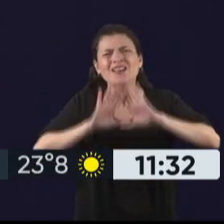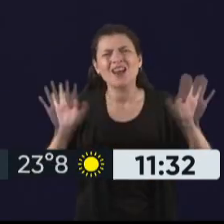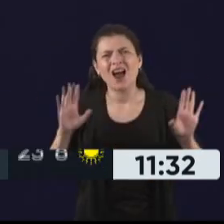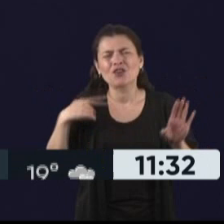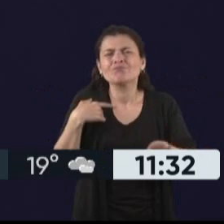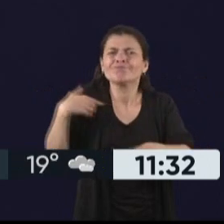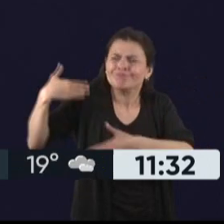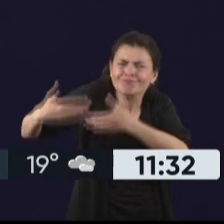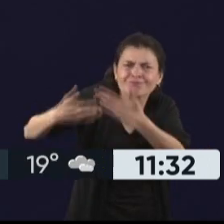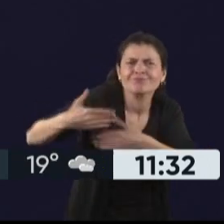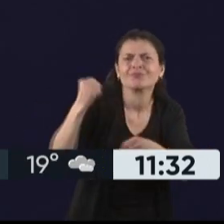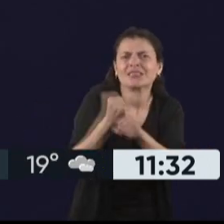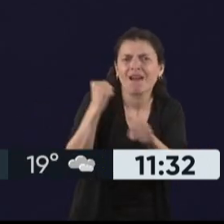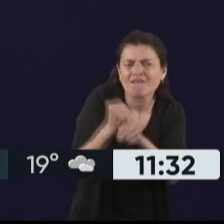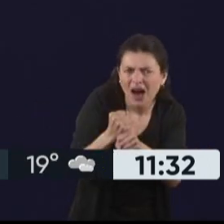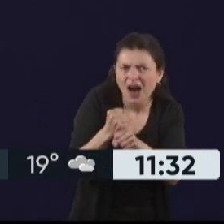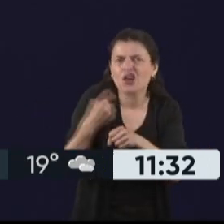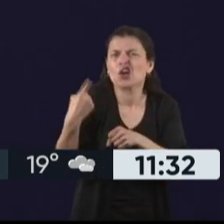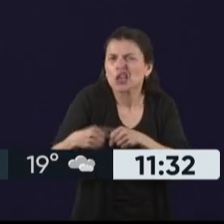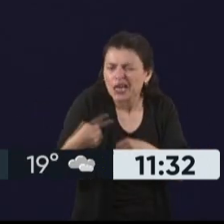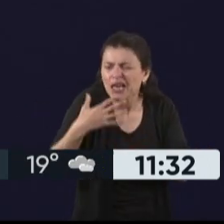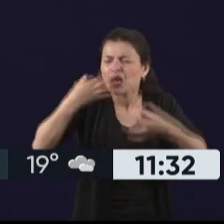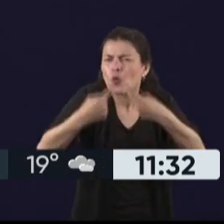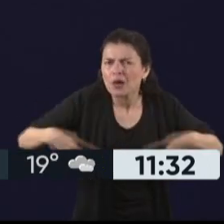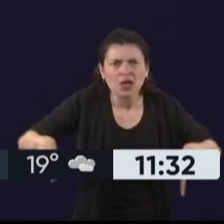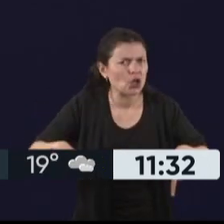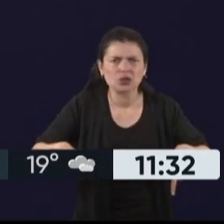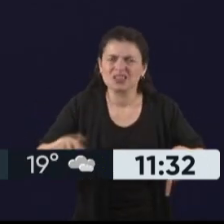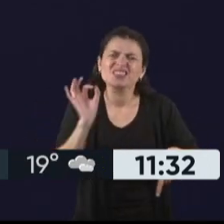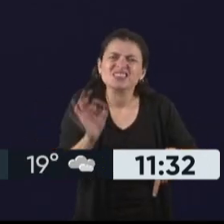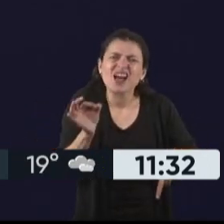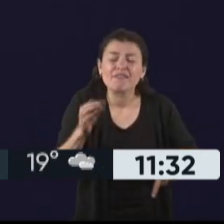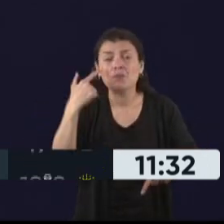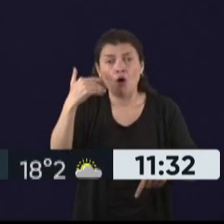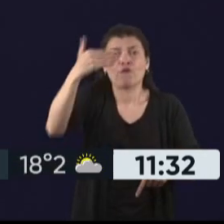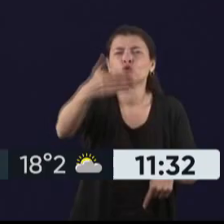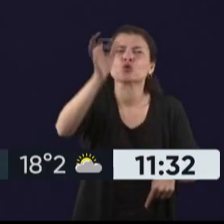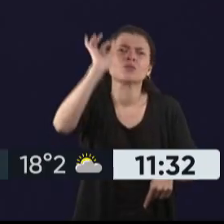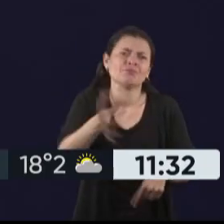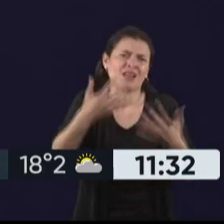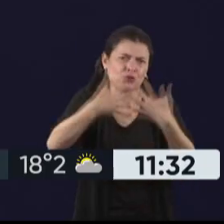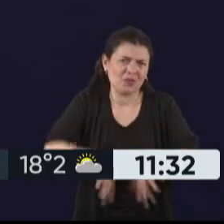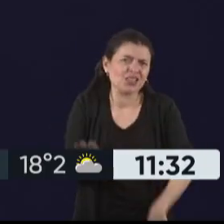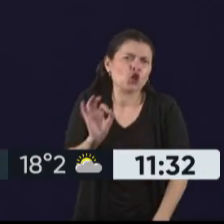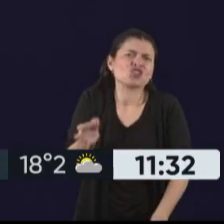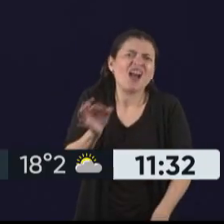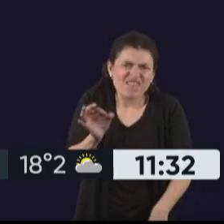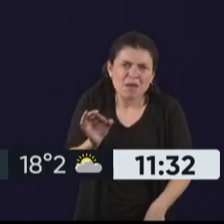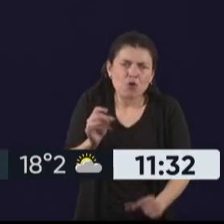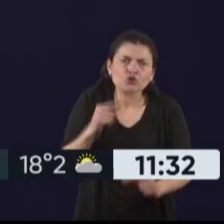hicimos hasta acá, tenemos bien en claro el momento que estamos viviendo y tenemos muy en claro hacia dónde vamos y cuáles son los próximos pasos que vamos a